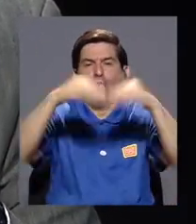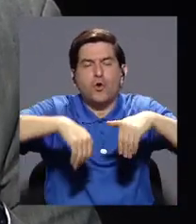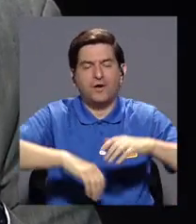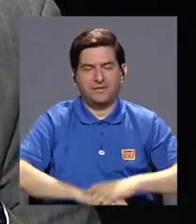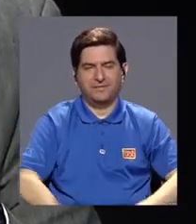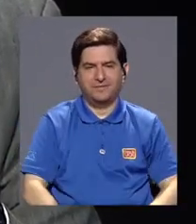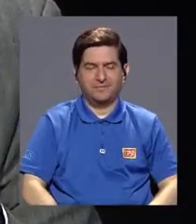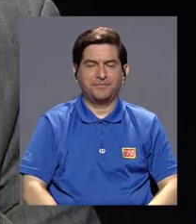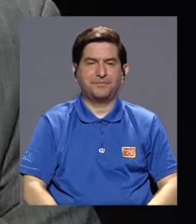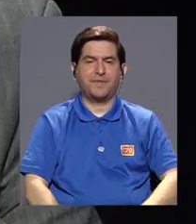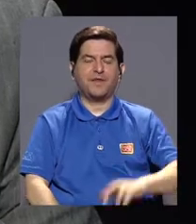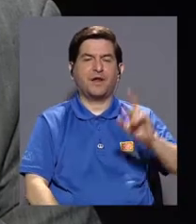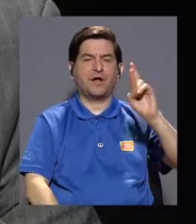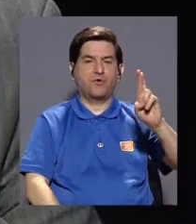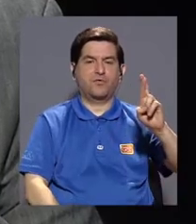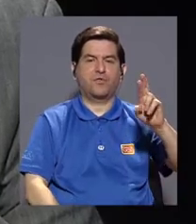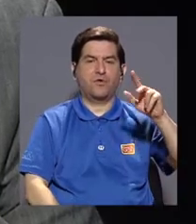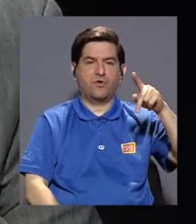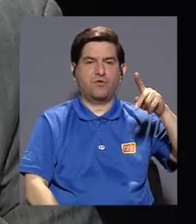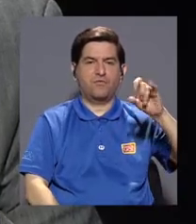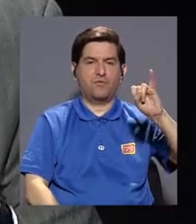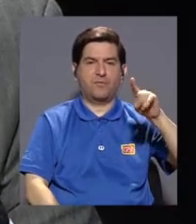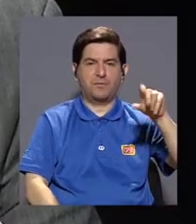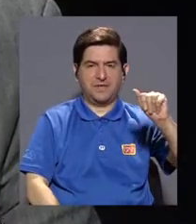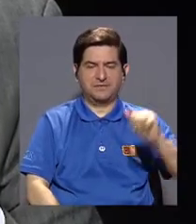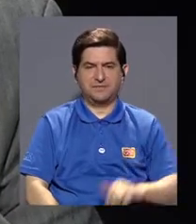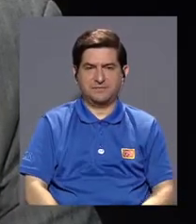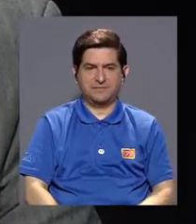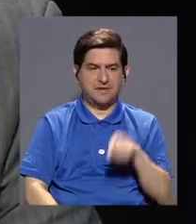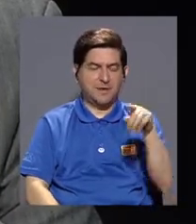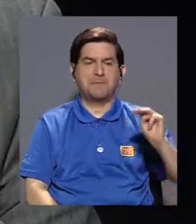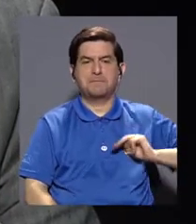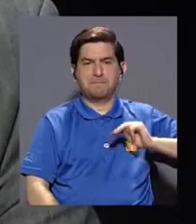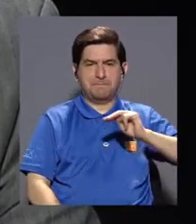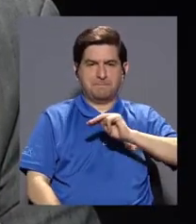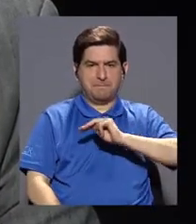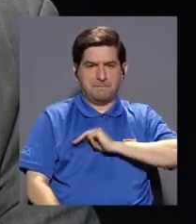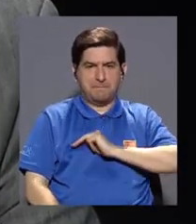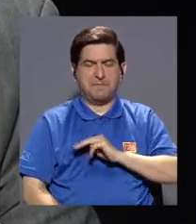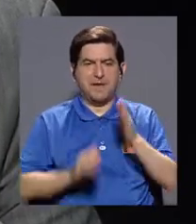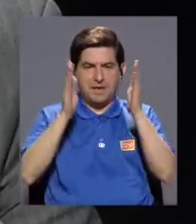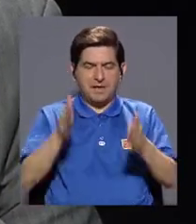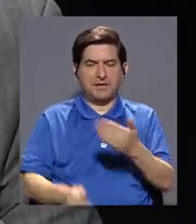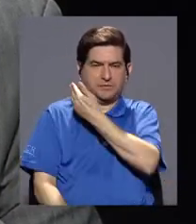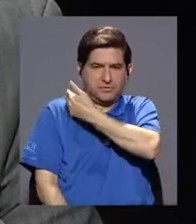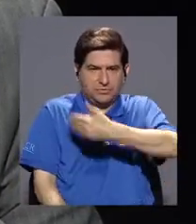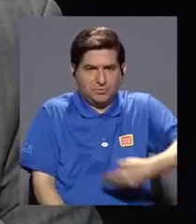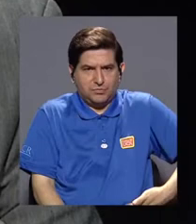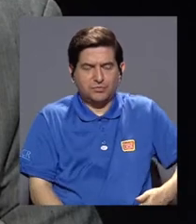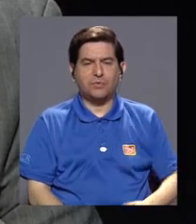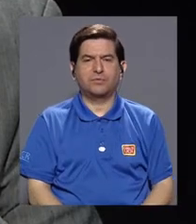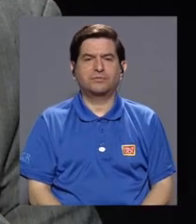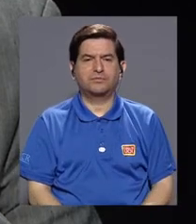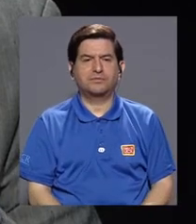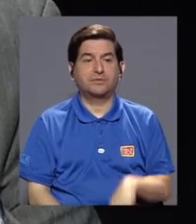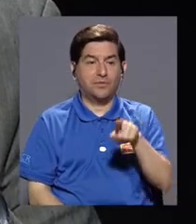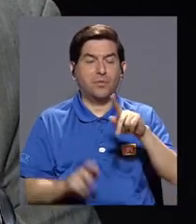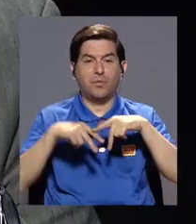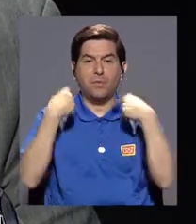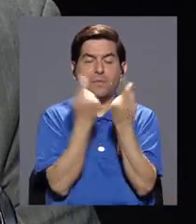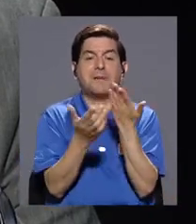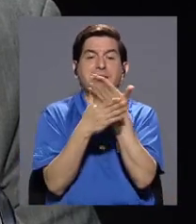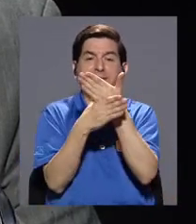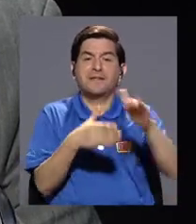que don Rodolfo Pisa llega al Ministerio de la Presidencia con un